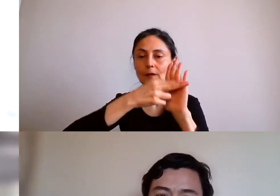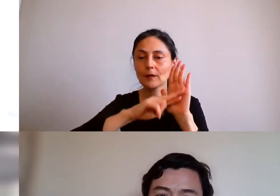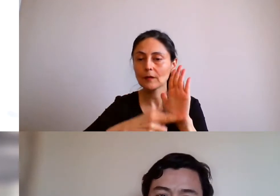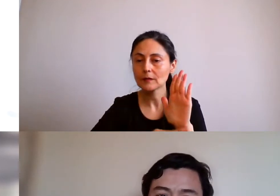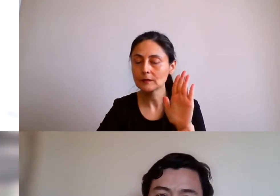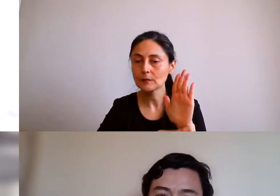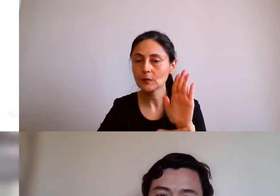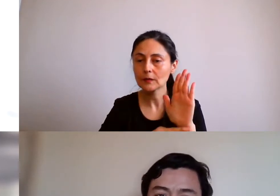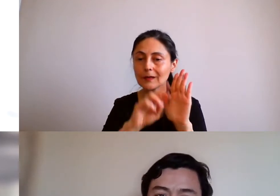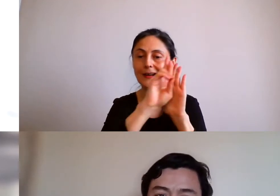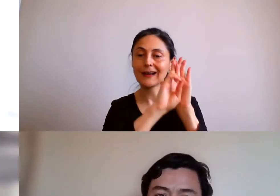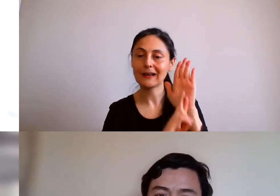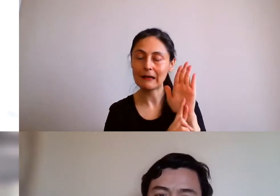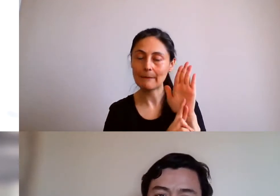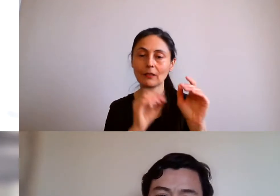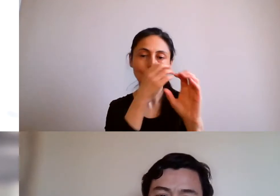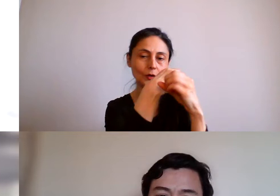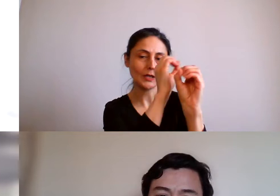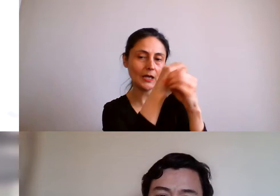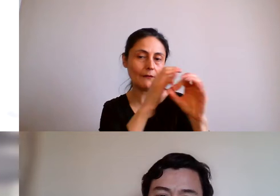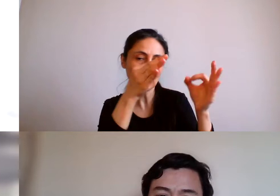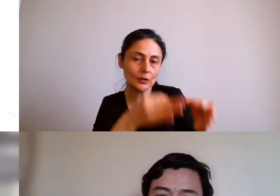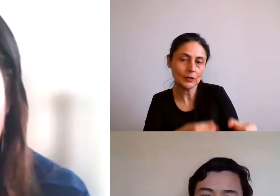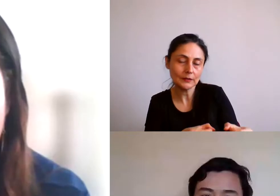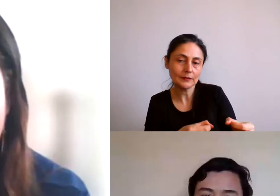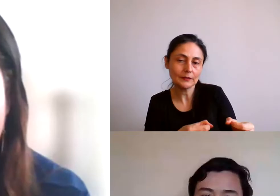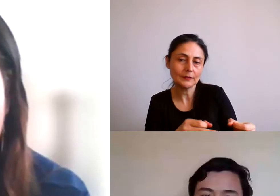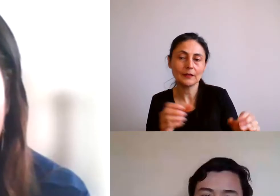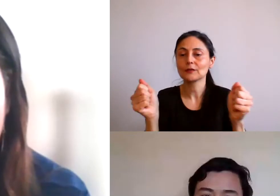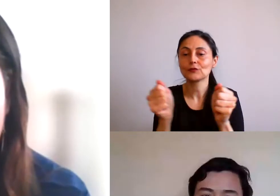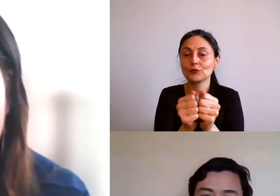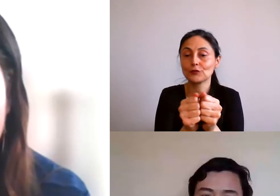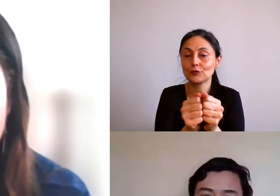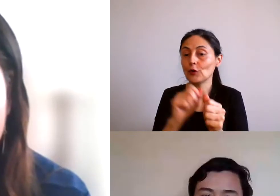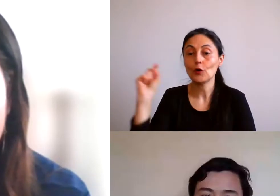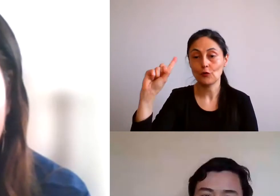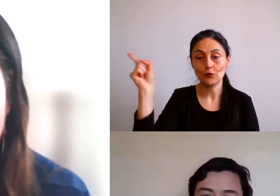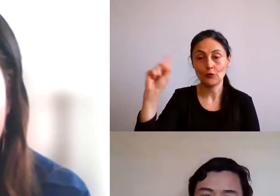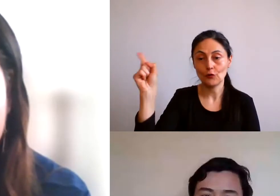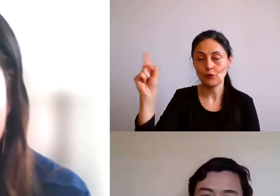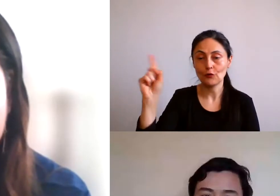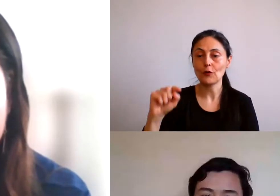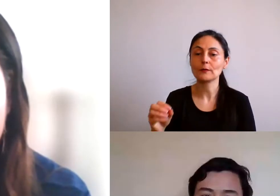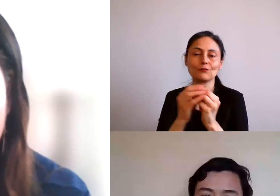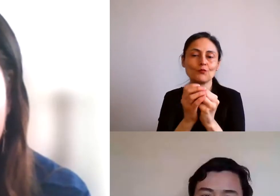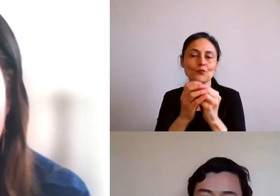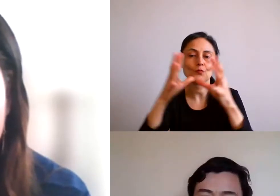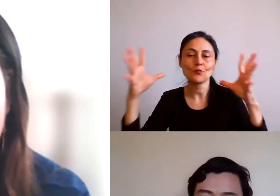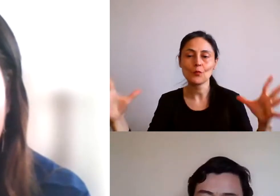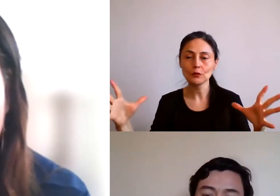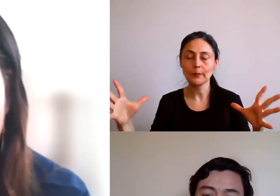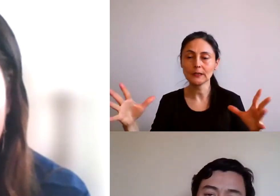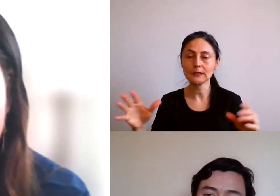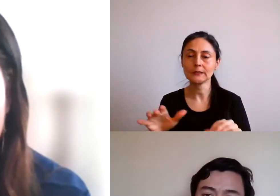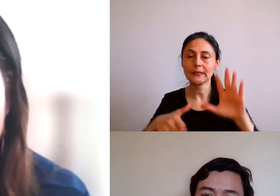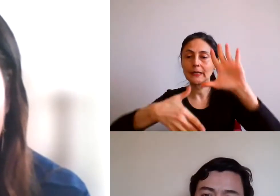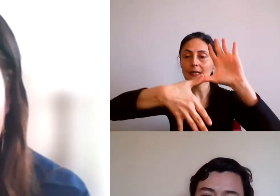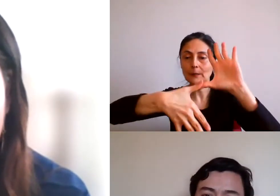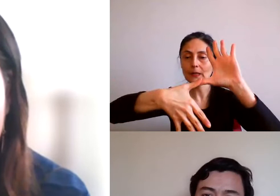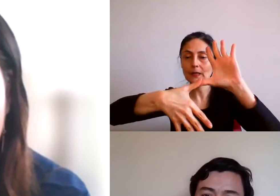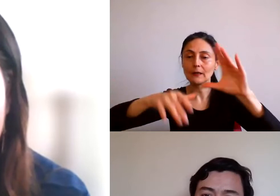laboratorios clínicos. No están solo, distinguidos colegas, somos muchos más en América y en el mundo.